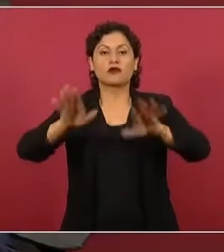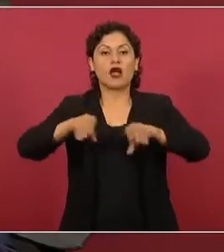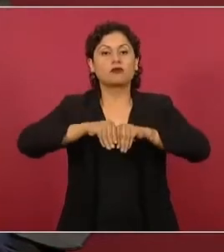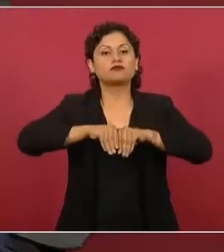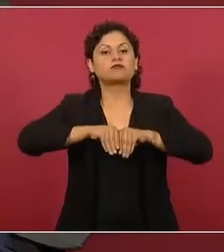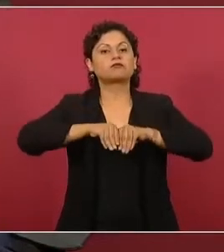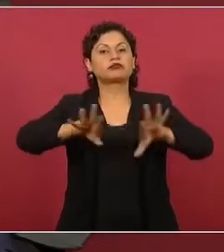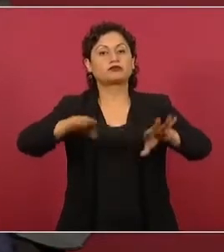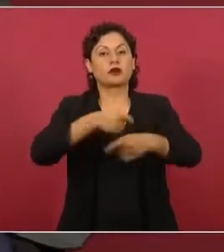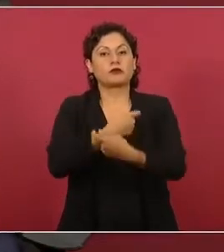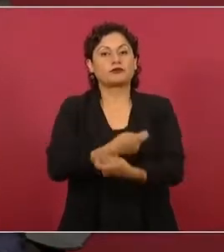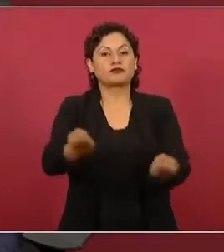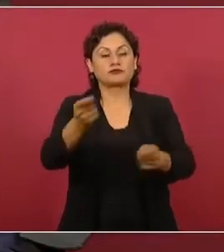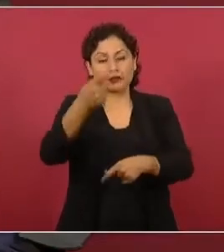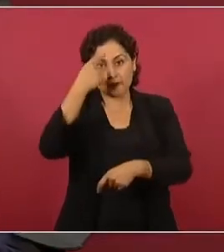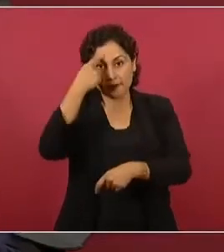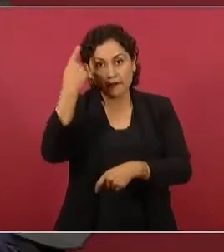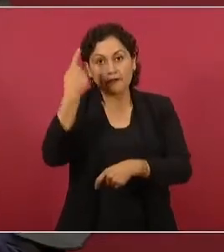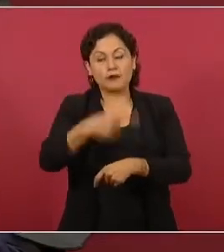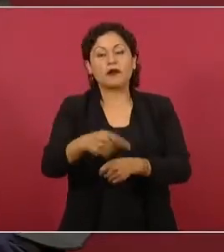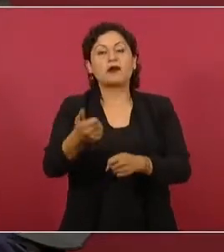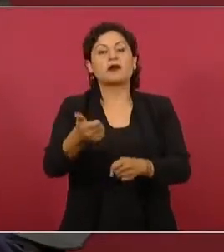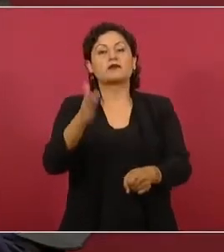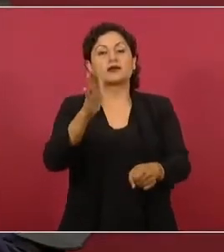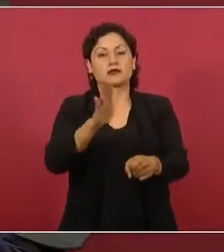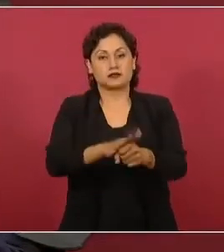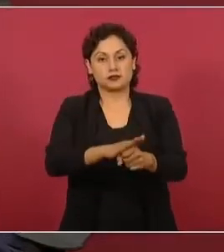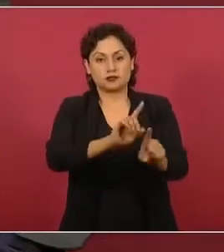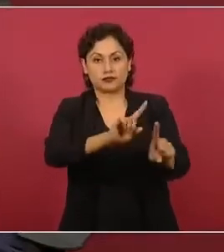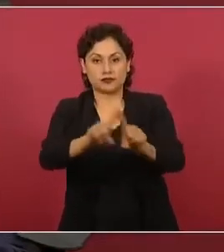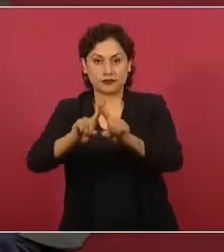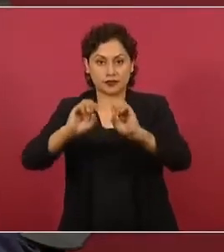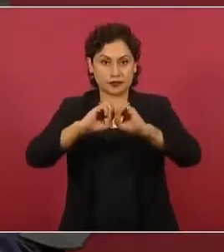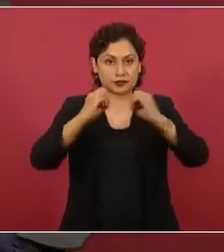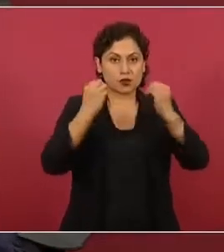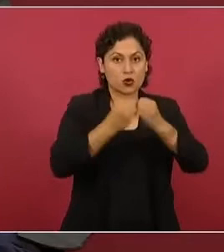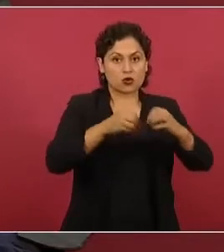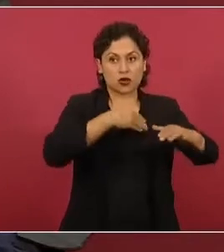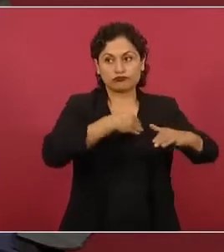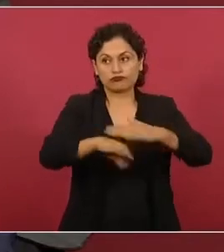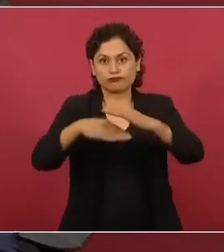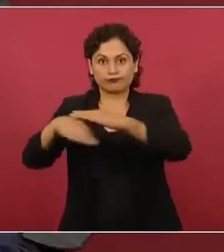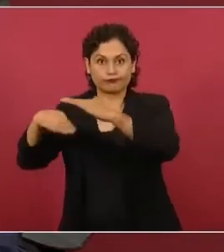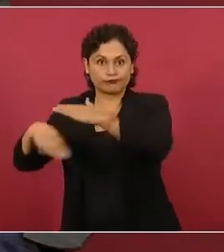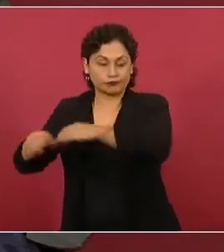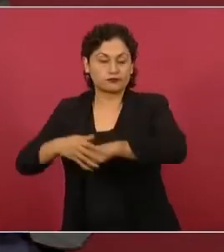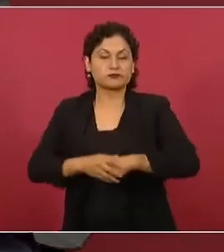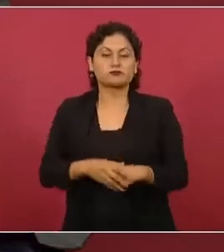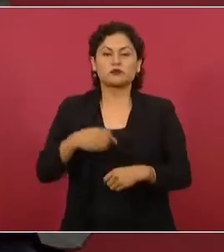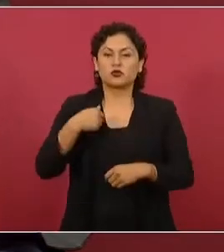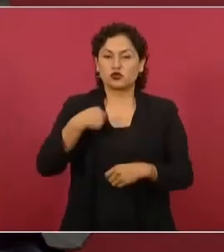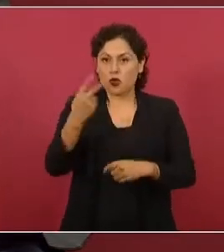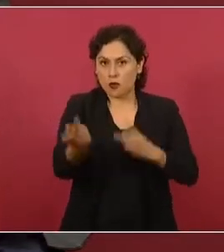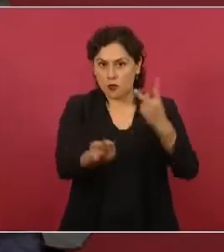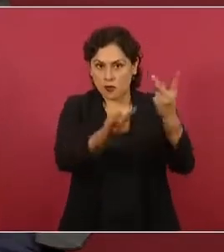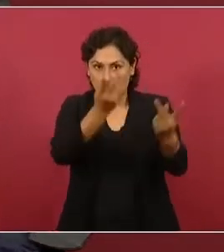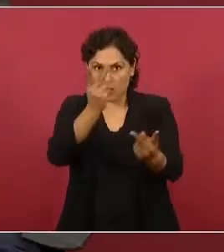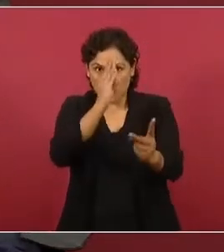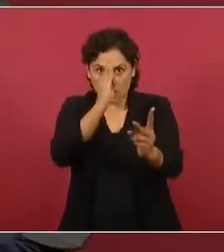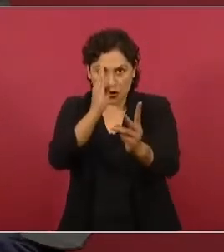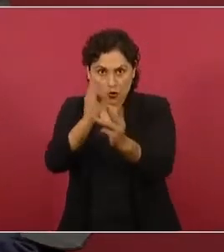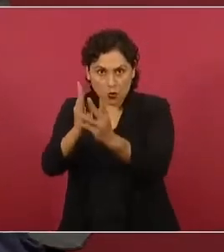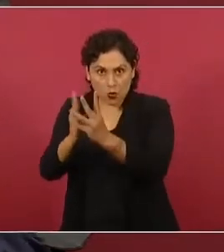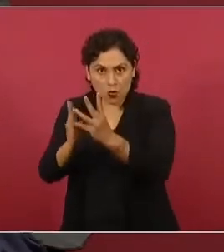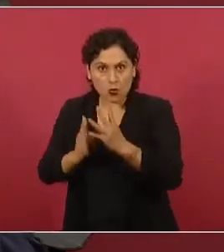del Sistema de Administración de Órganos Colegiados. Pregunto a las y los asambleístas si es de